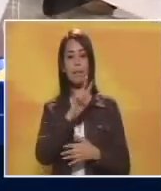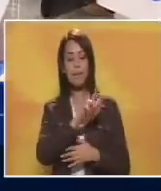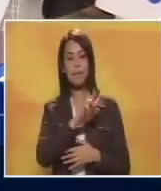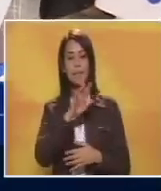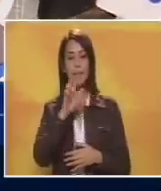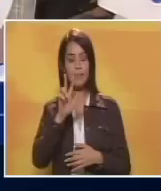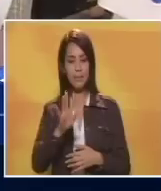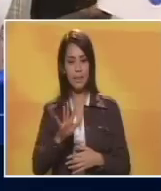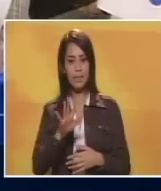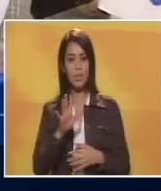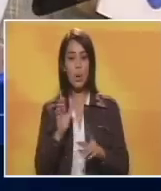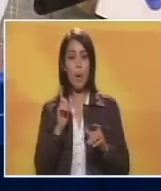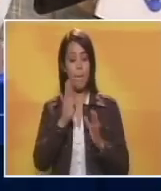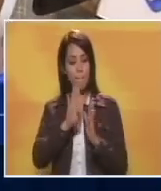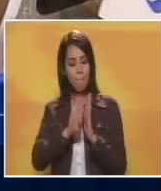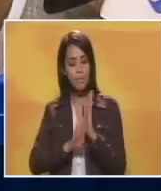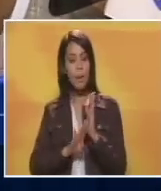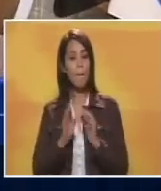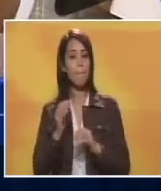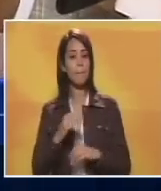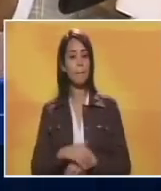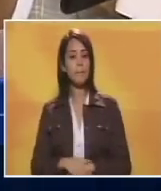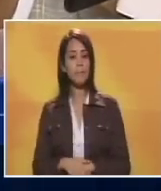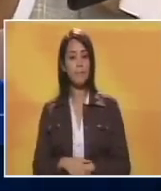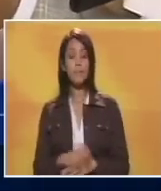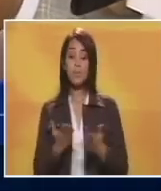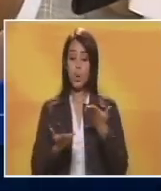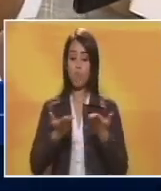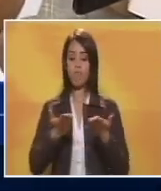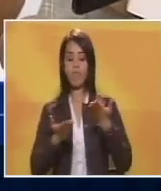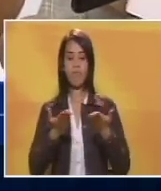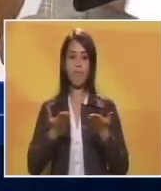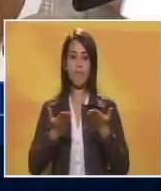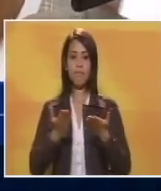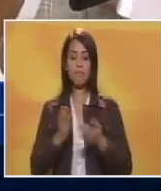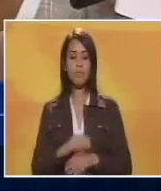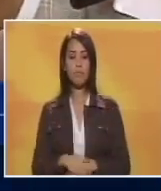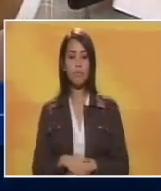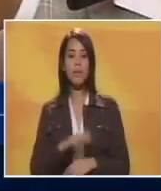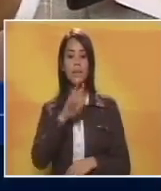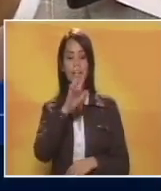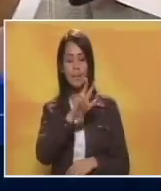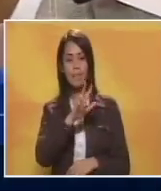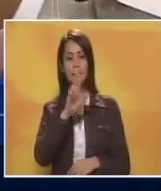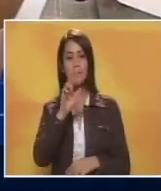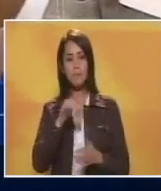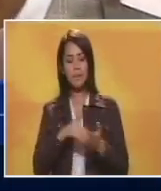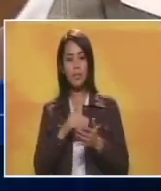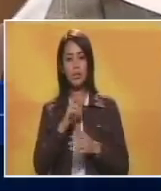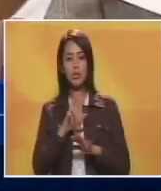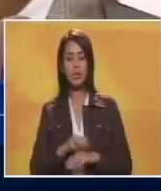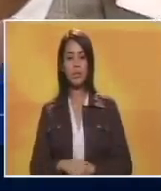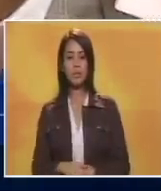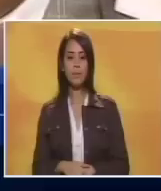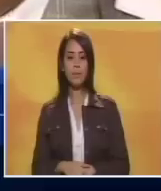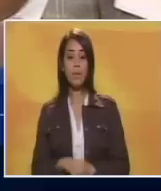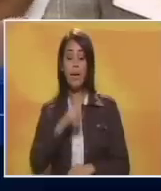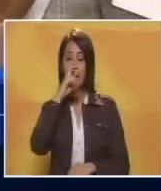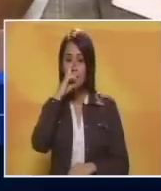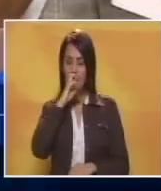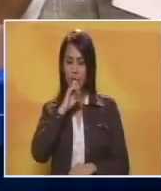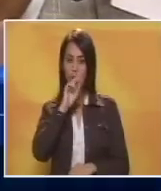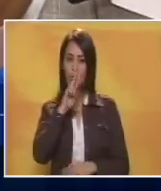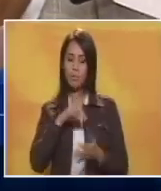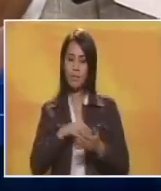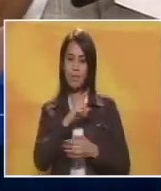menos. Si comparamos esa fecha, para el 2017 hubo la cantidad de 3.835 homicidios, en el